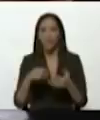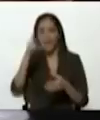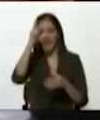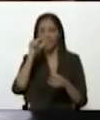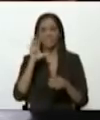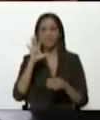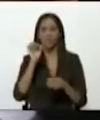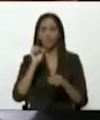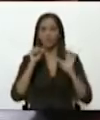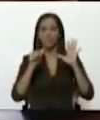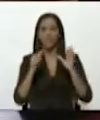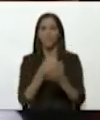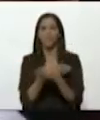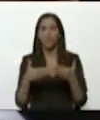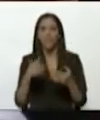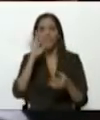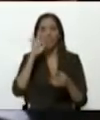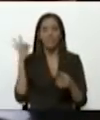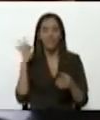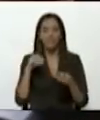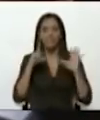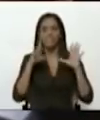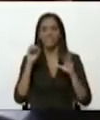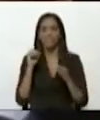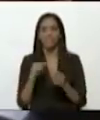millones y Francia 70 toneladas. Eso suma